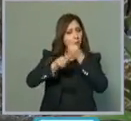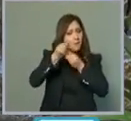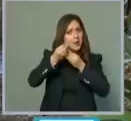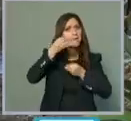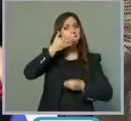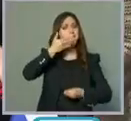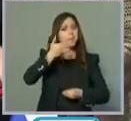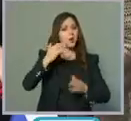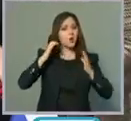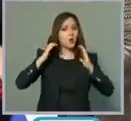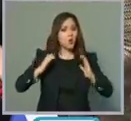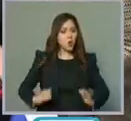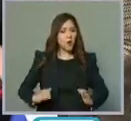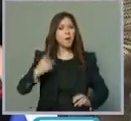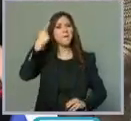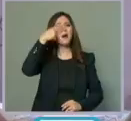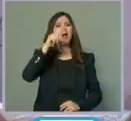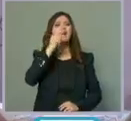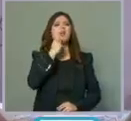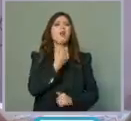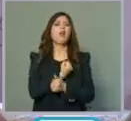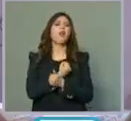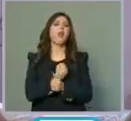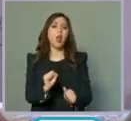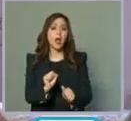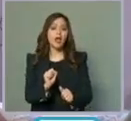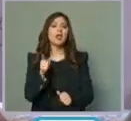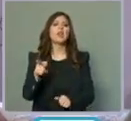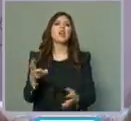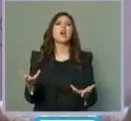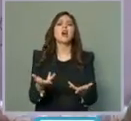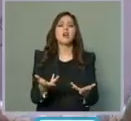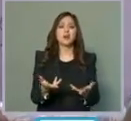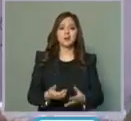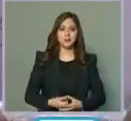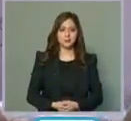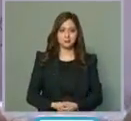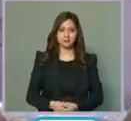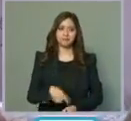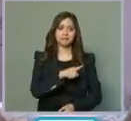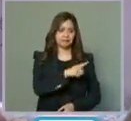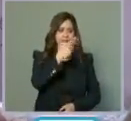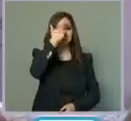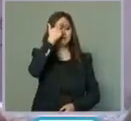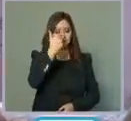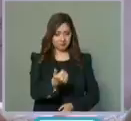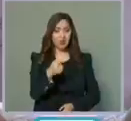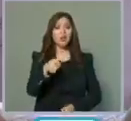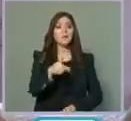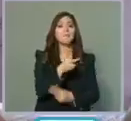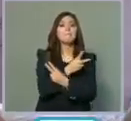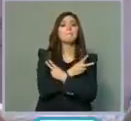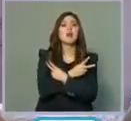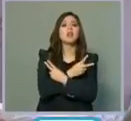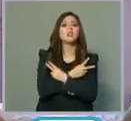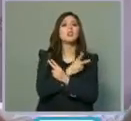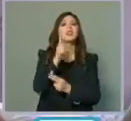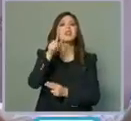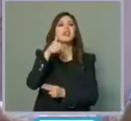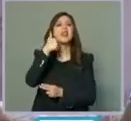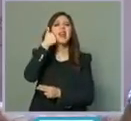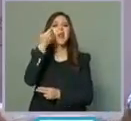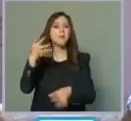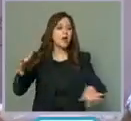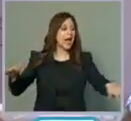los niños el día de hoy? Sí, tienes mucha razón al decirlo, te voy a decir, cuando estamos de vacaciones, ¿lo que queremos hacer? Romper el molde, romper la